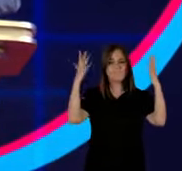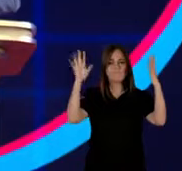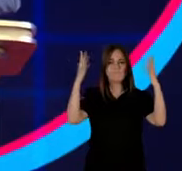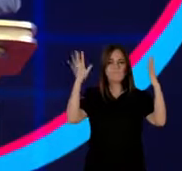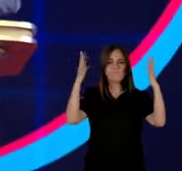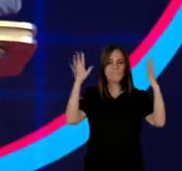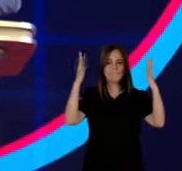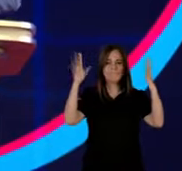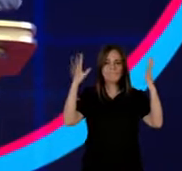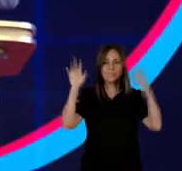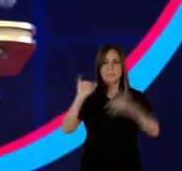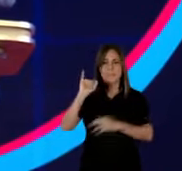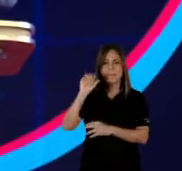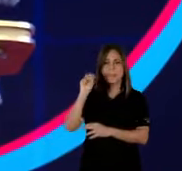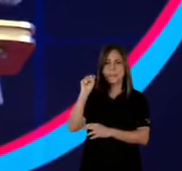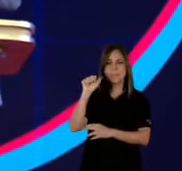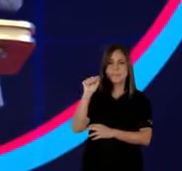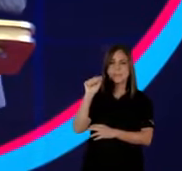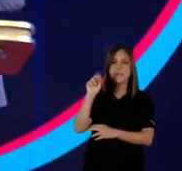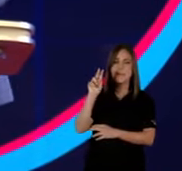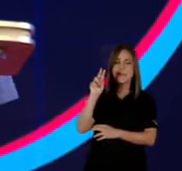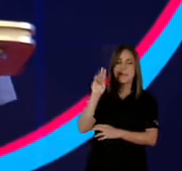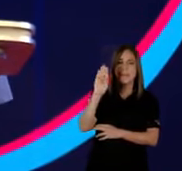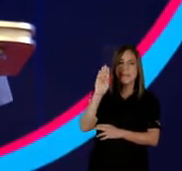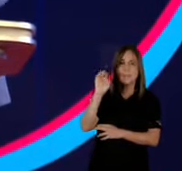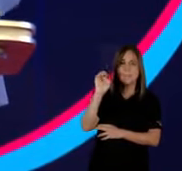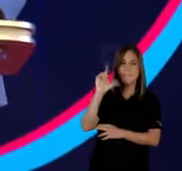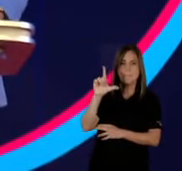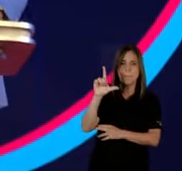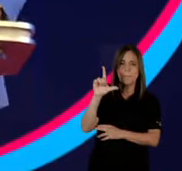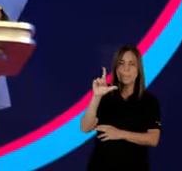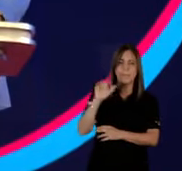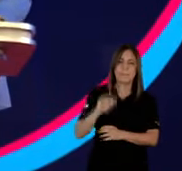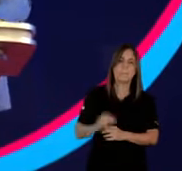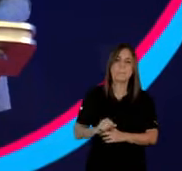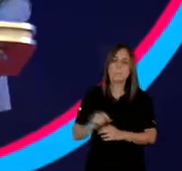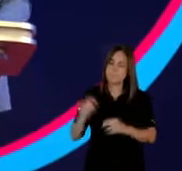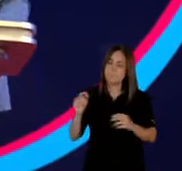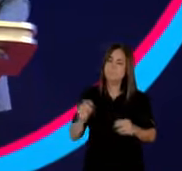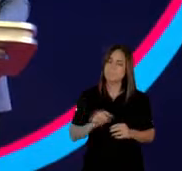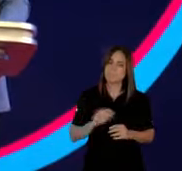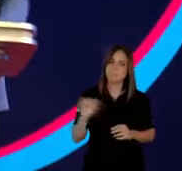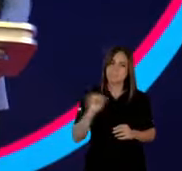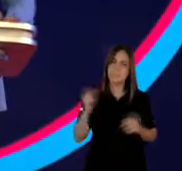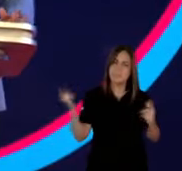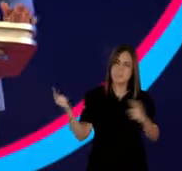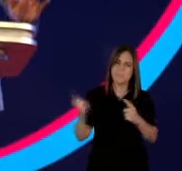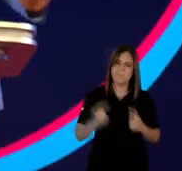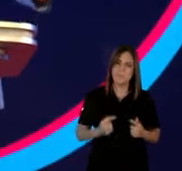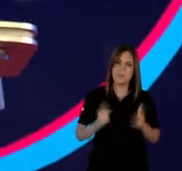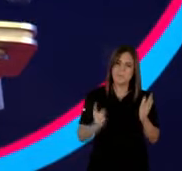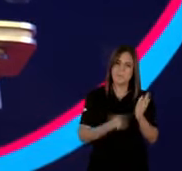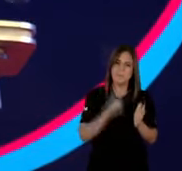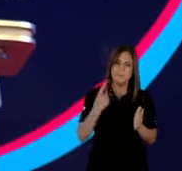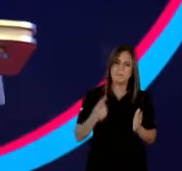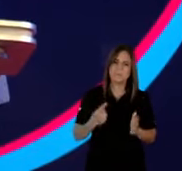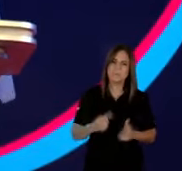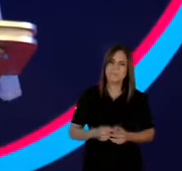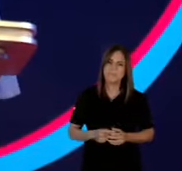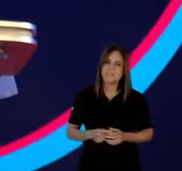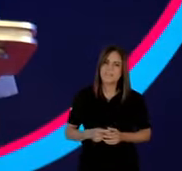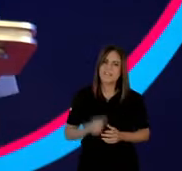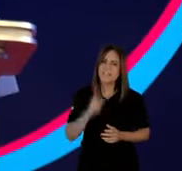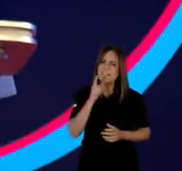igualmente Isabel Feliciano también nos visita y cualquier otra visita que nos acompañe. ¿Alguien grita conmigo cómo